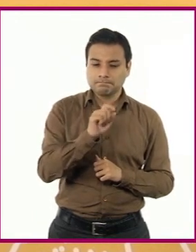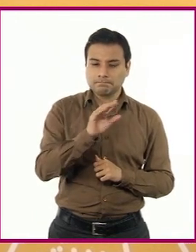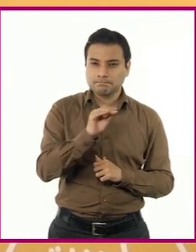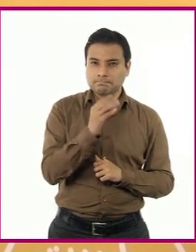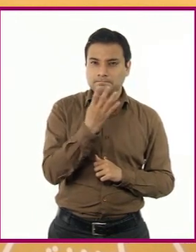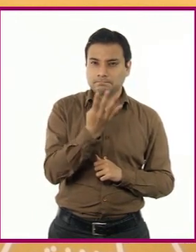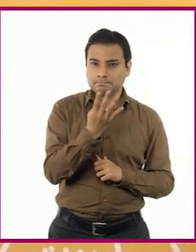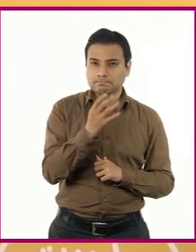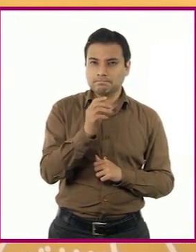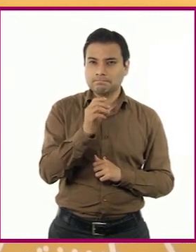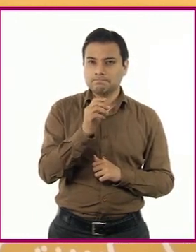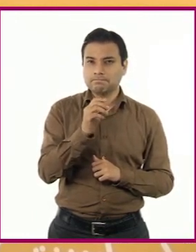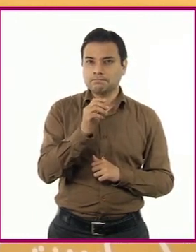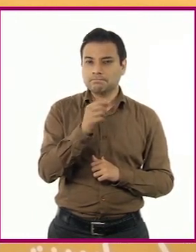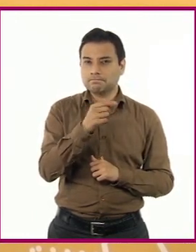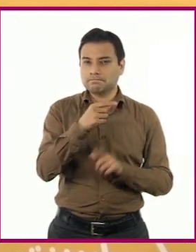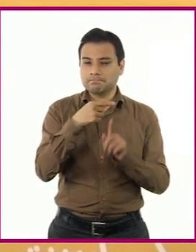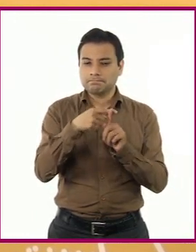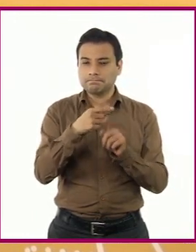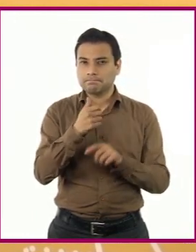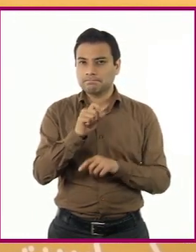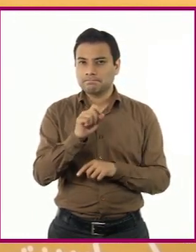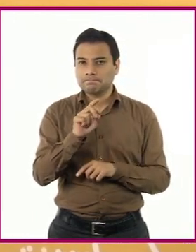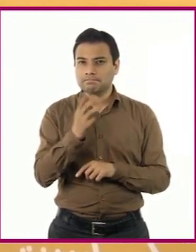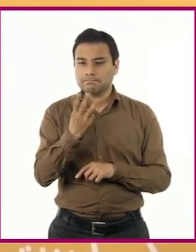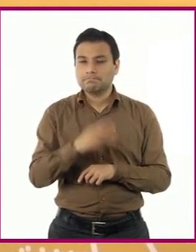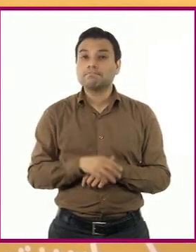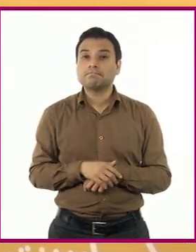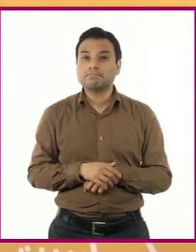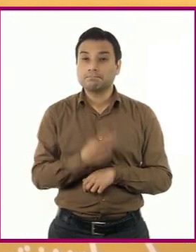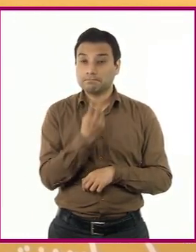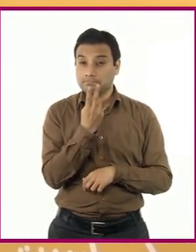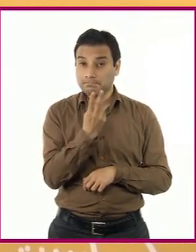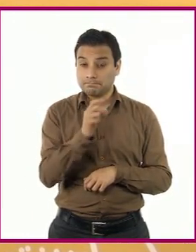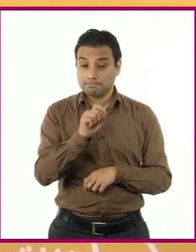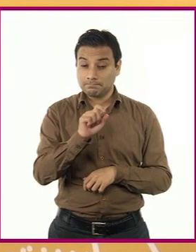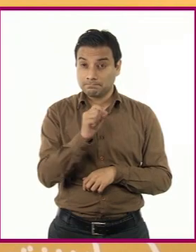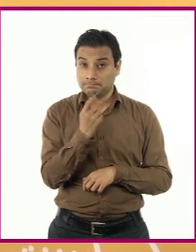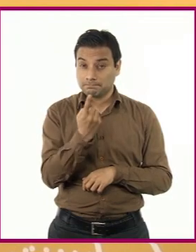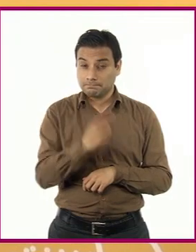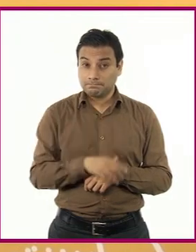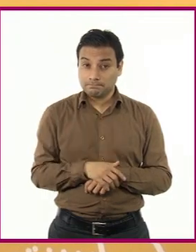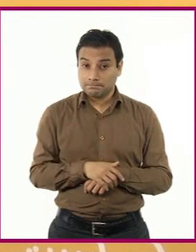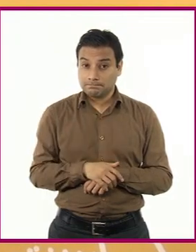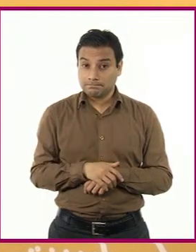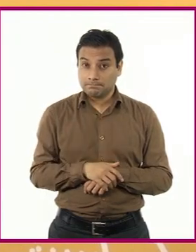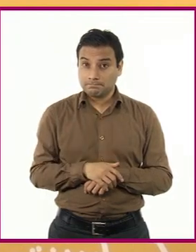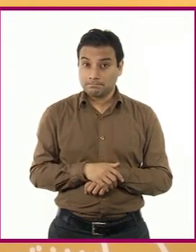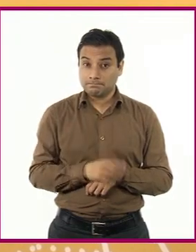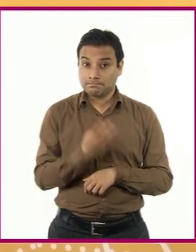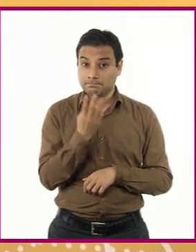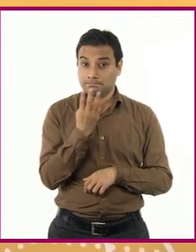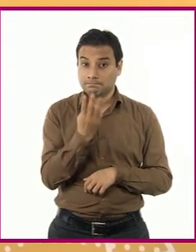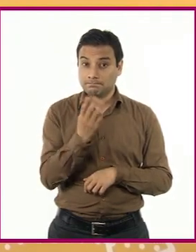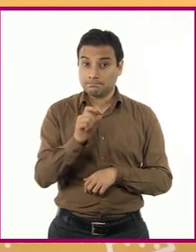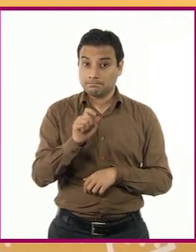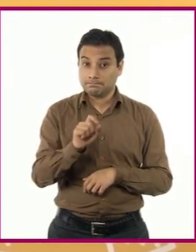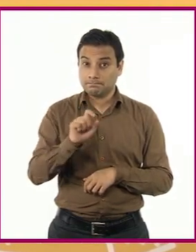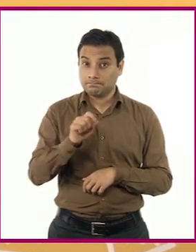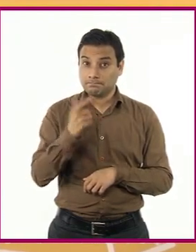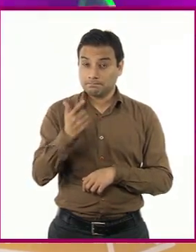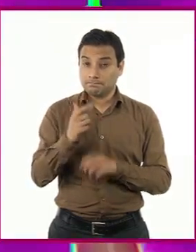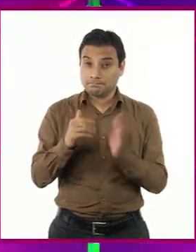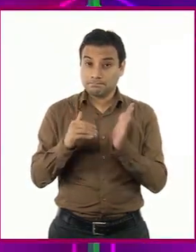0.33. Esto es entre 2.61. y 3.27 millones